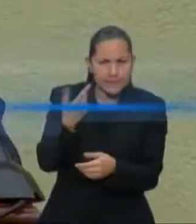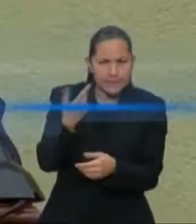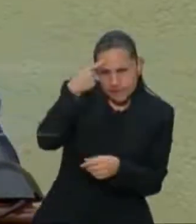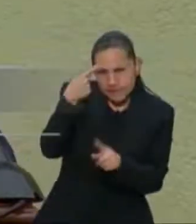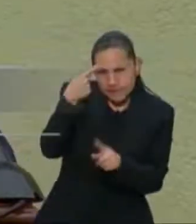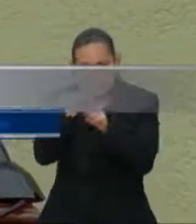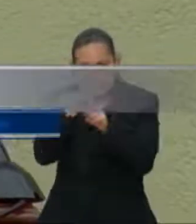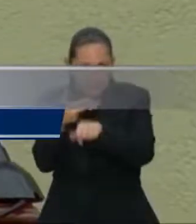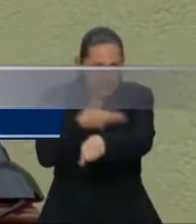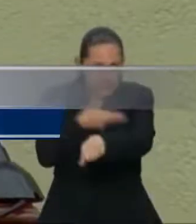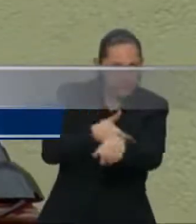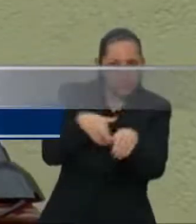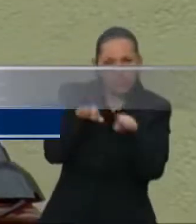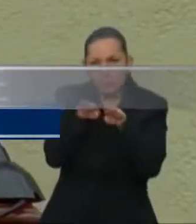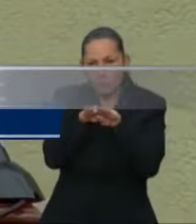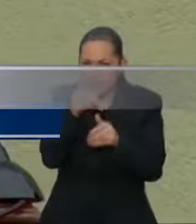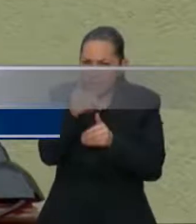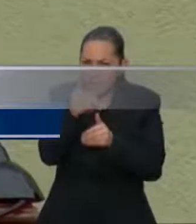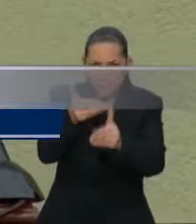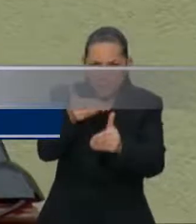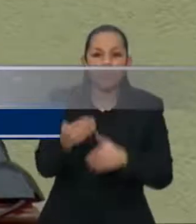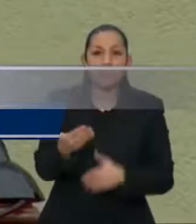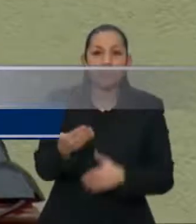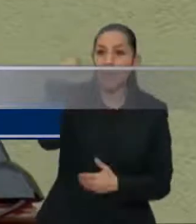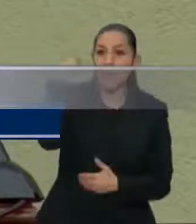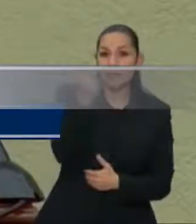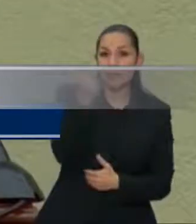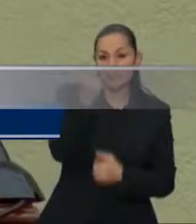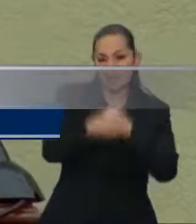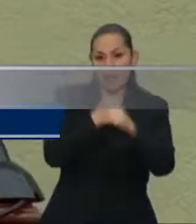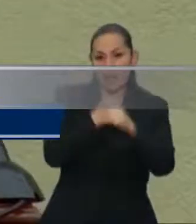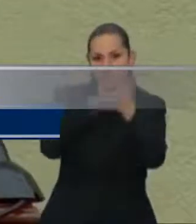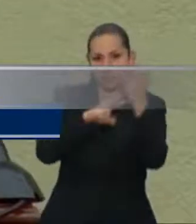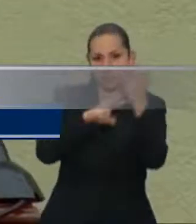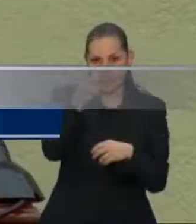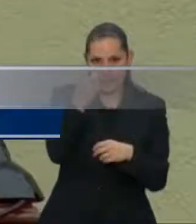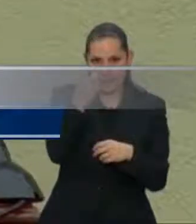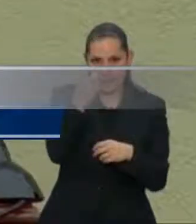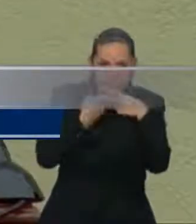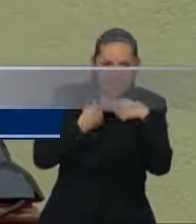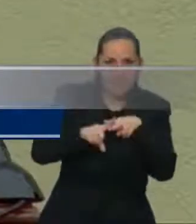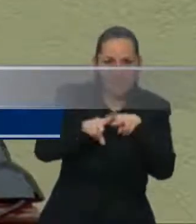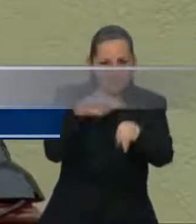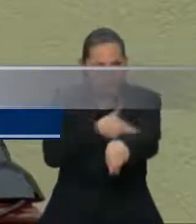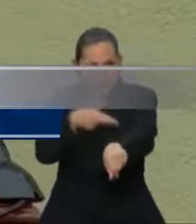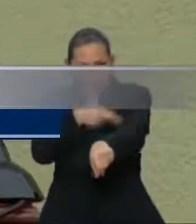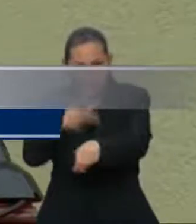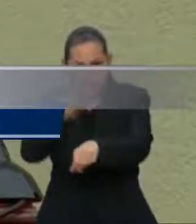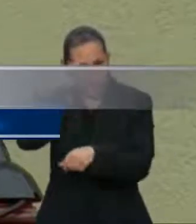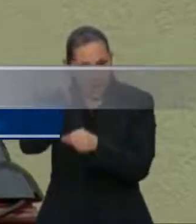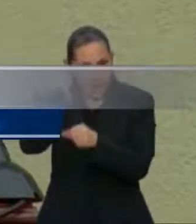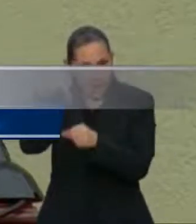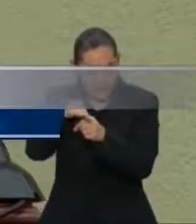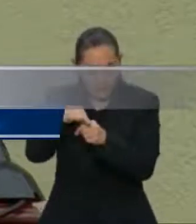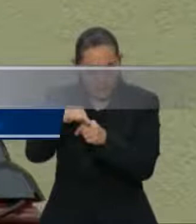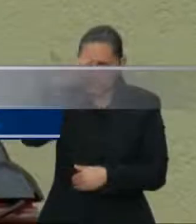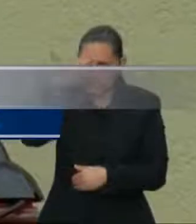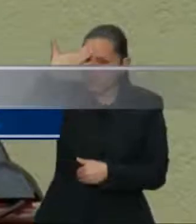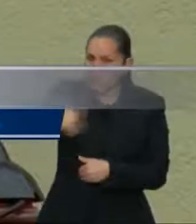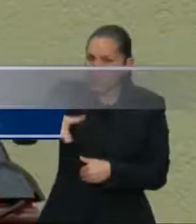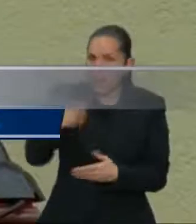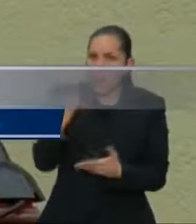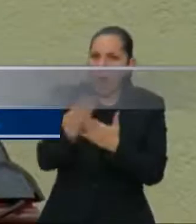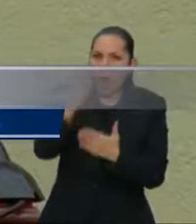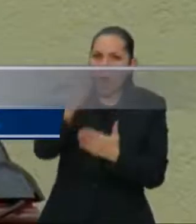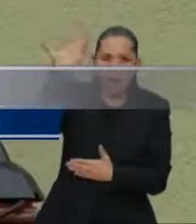en septiembre de 2020 cuando iniciamos formalmente el proceso elector aunque sabíamos que estábamos frente a un desafío técnico y logístico sin